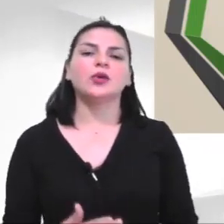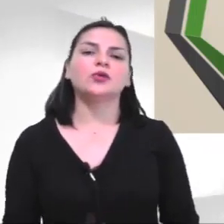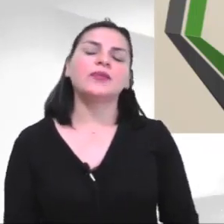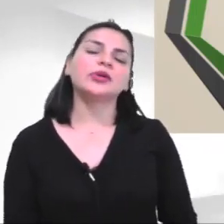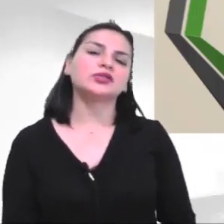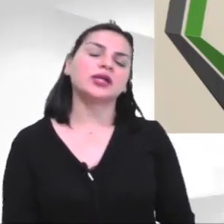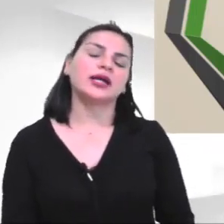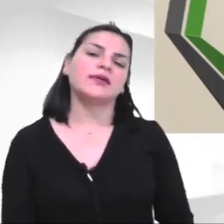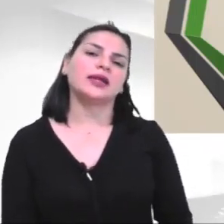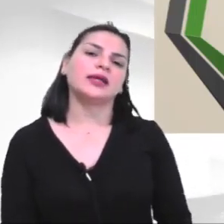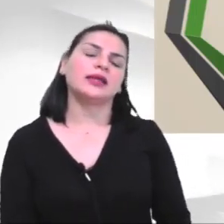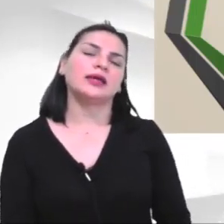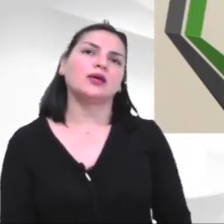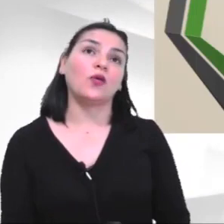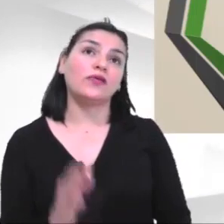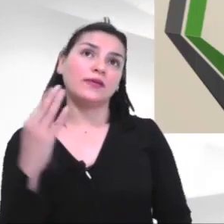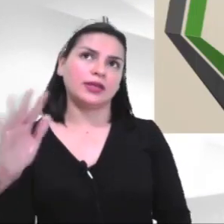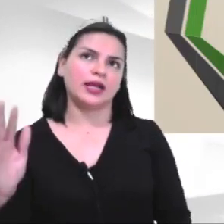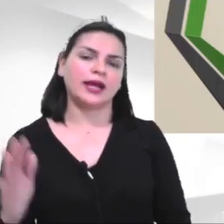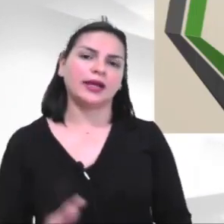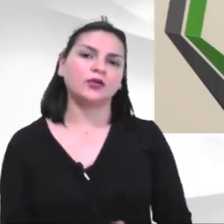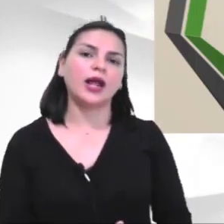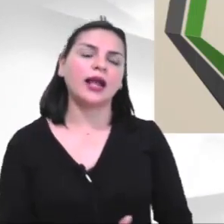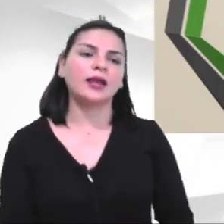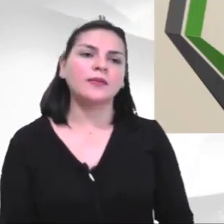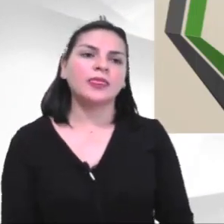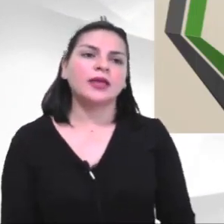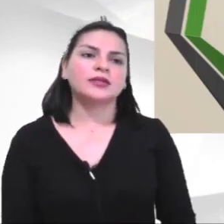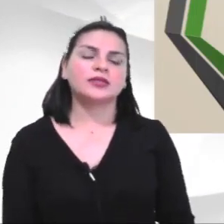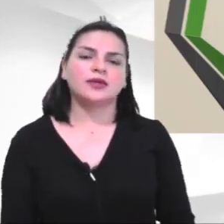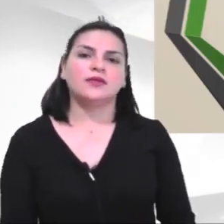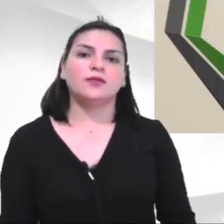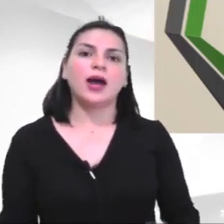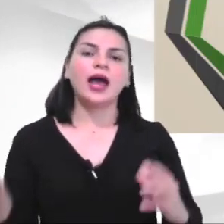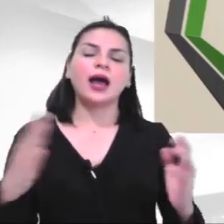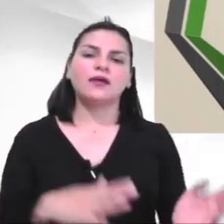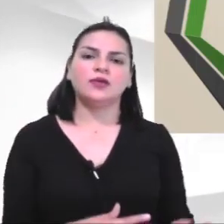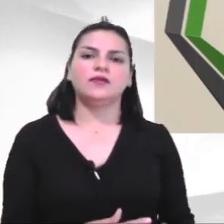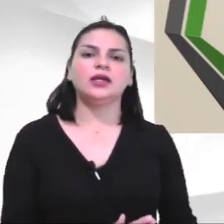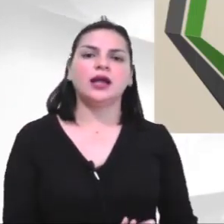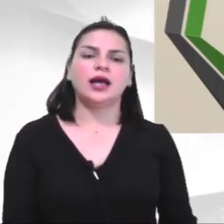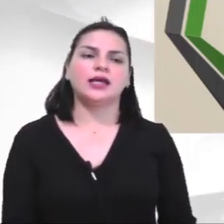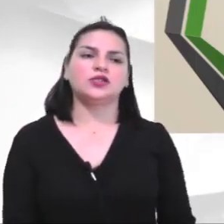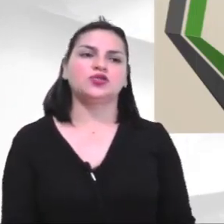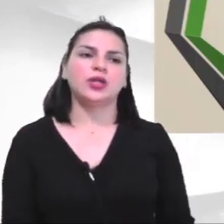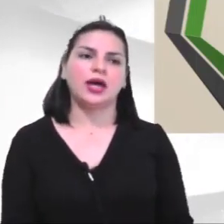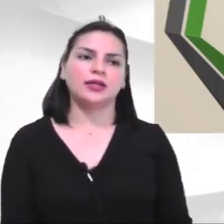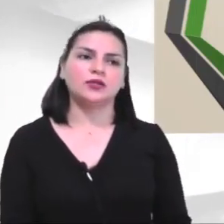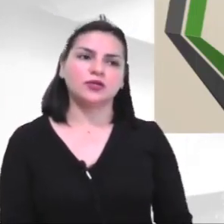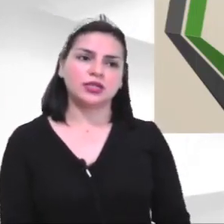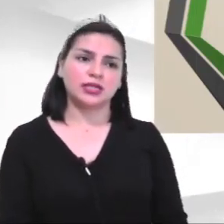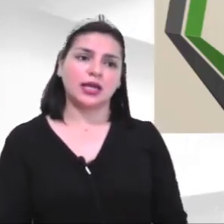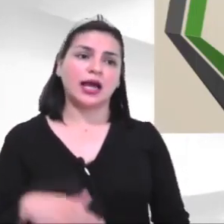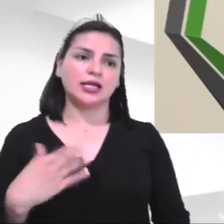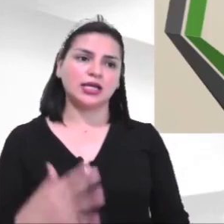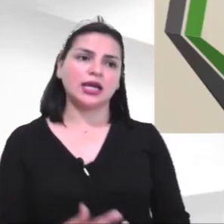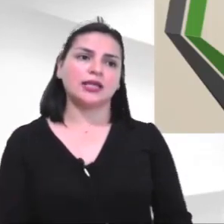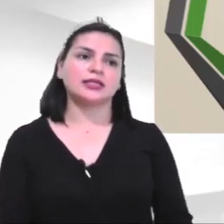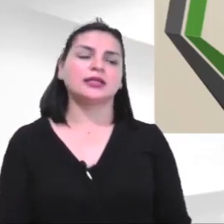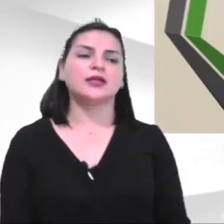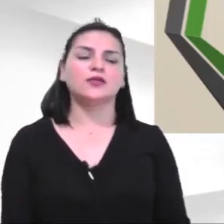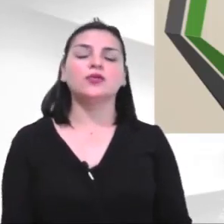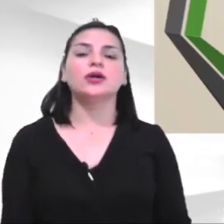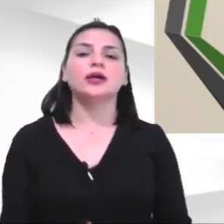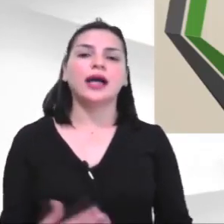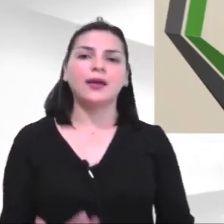que, por ejemplo, una persona que viene de o vive en el área rural se va a vivir a la ciudad. Entonces, allí él